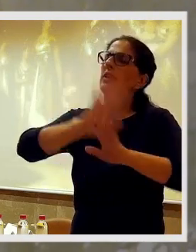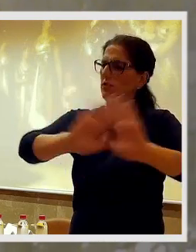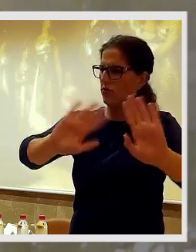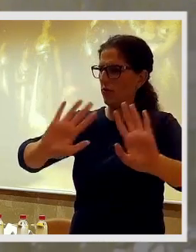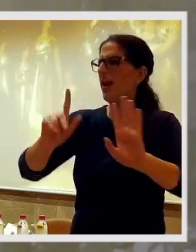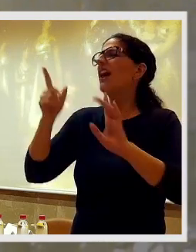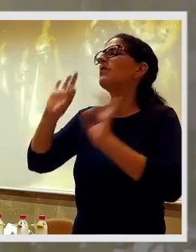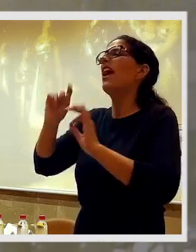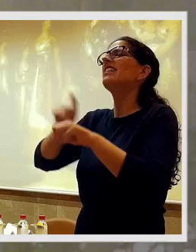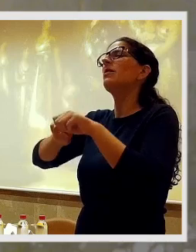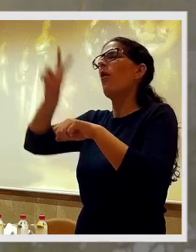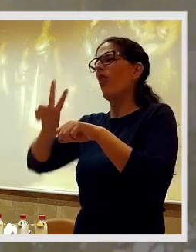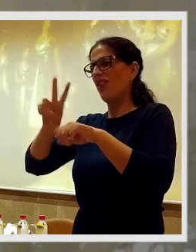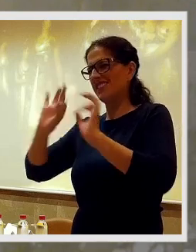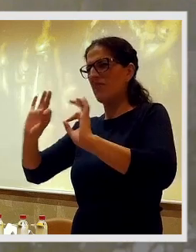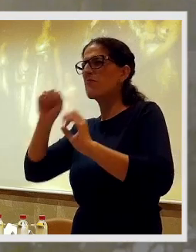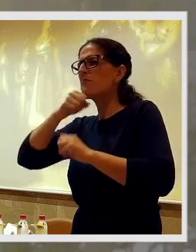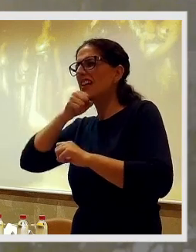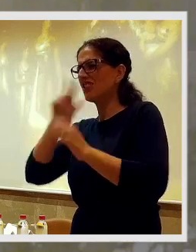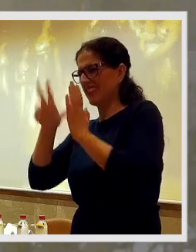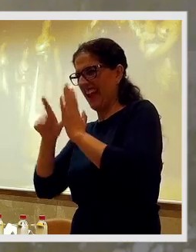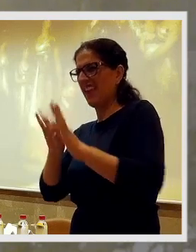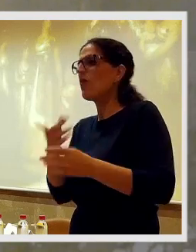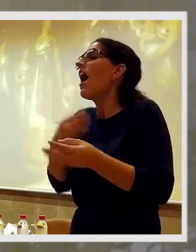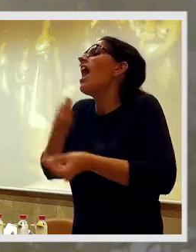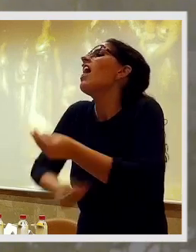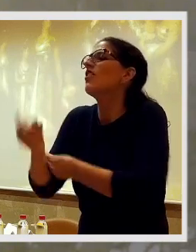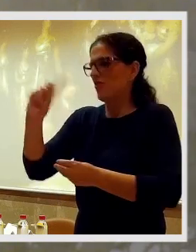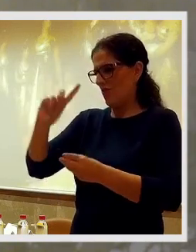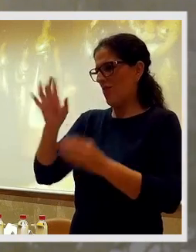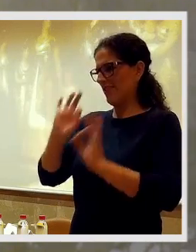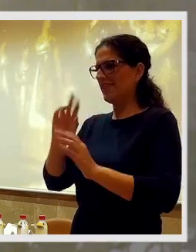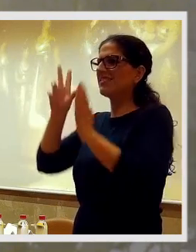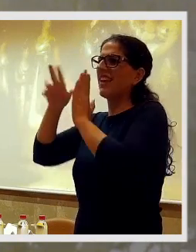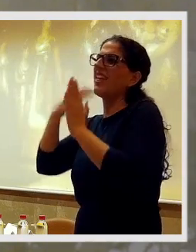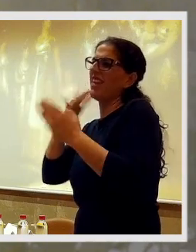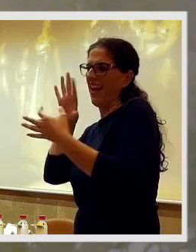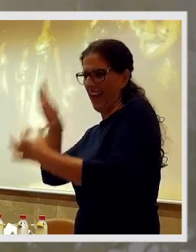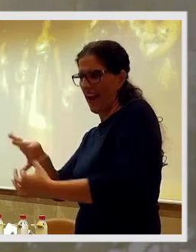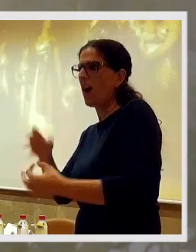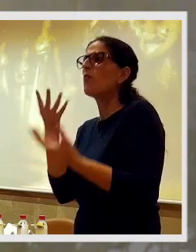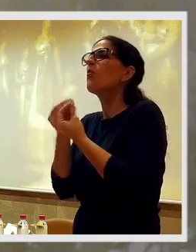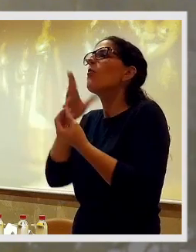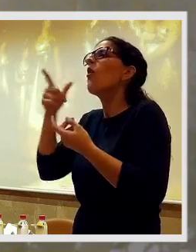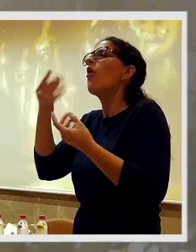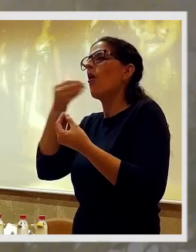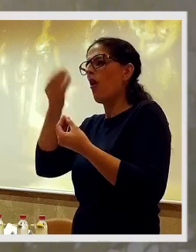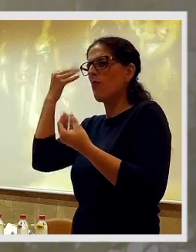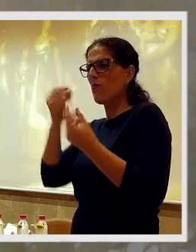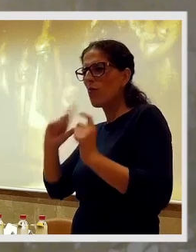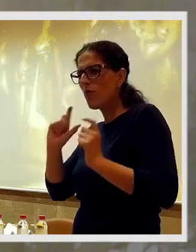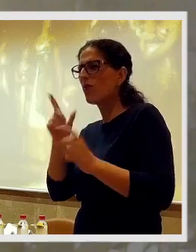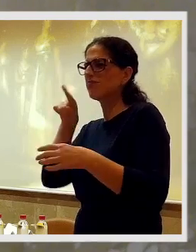muy poco frecuente afortunadamente, pero estoy hablando de la diabetes del adulto, asociada fundamentalmente a obesidad, con una